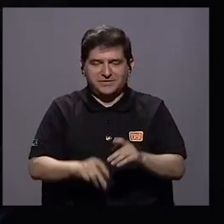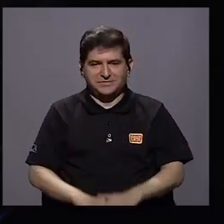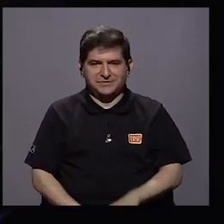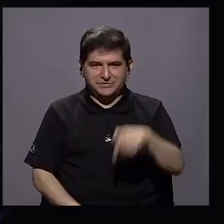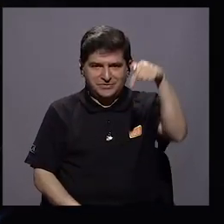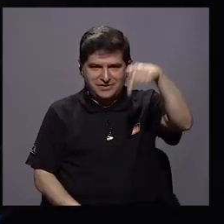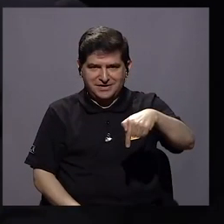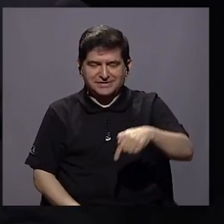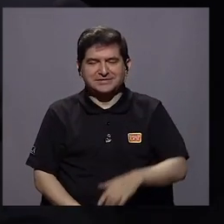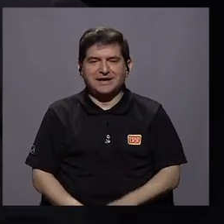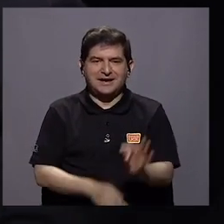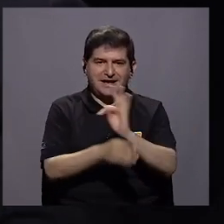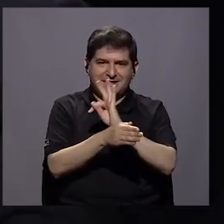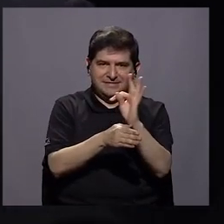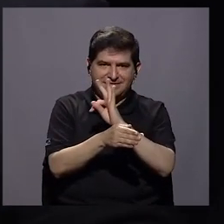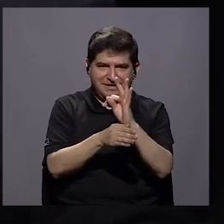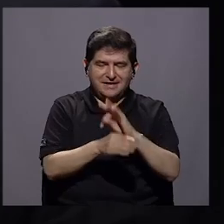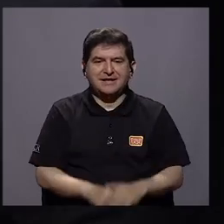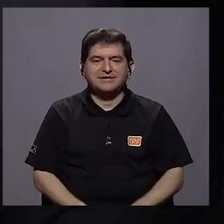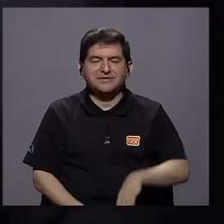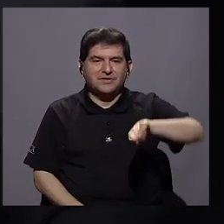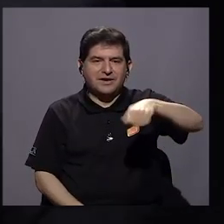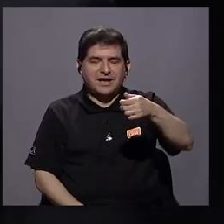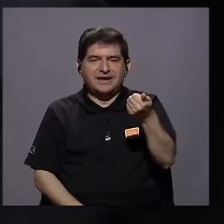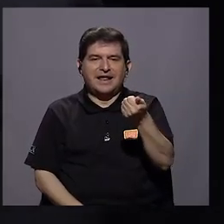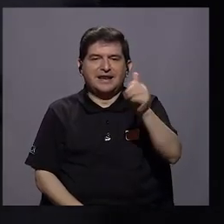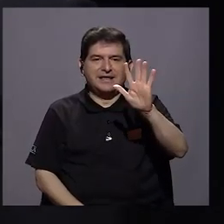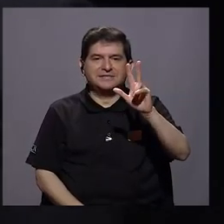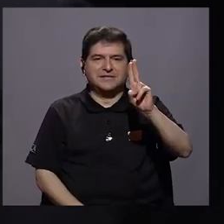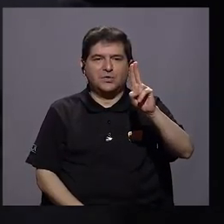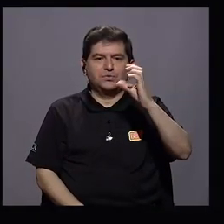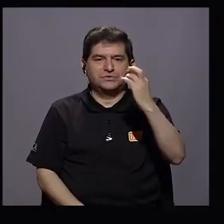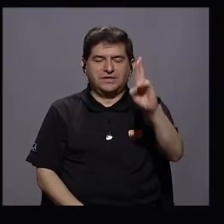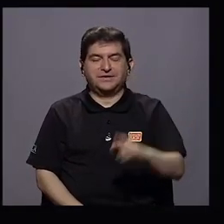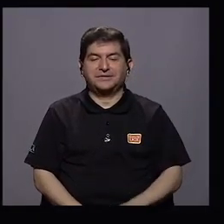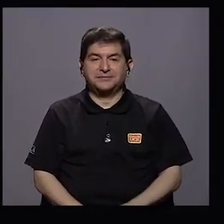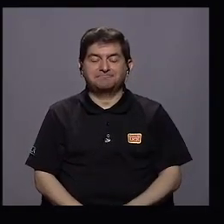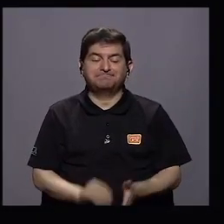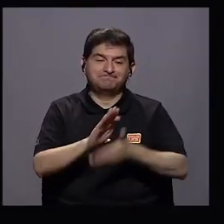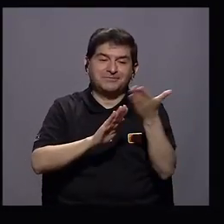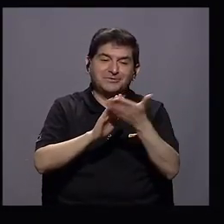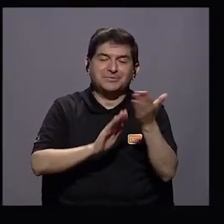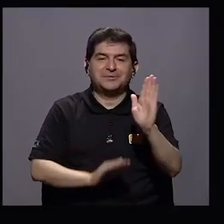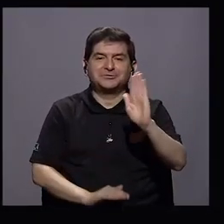televidentes de la televisora Canal 15 UCR. Pues bueno, nos